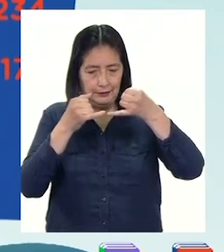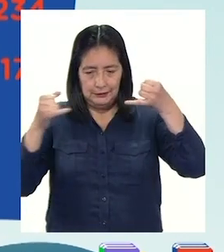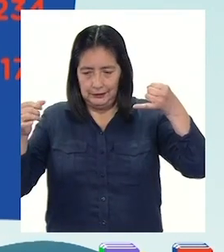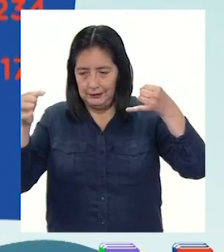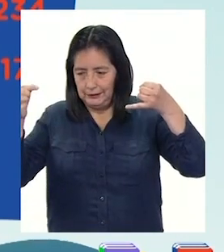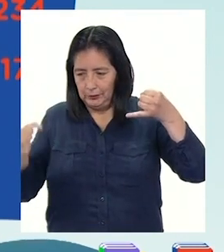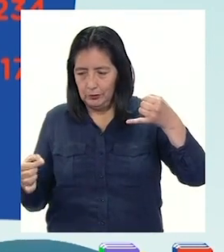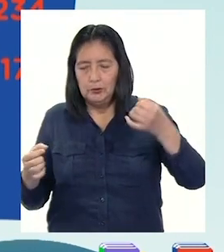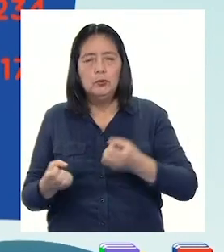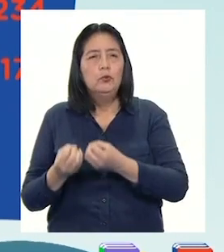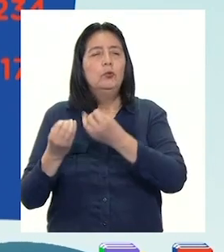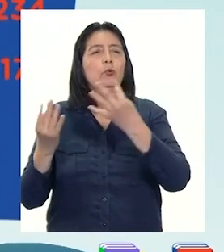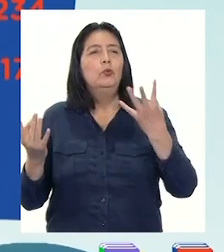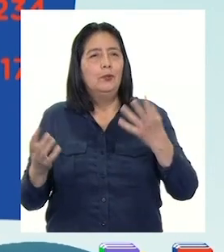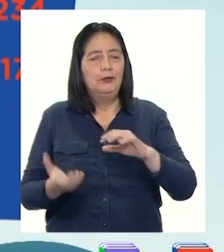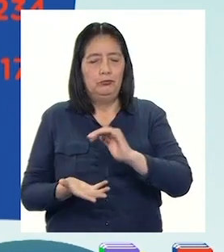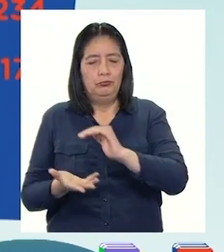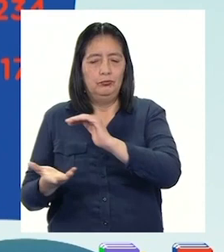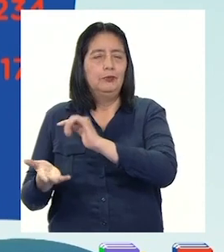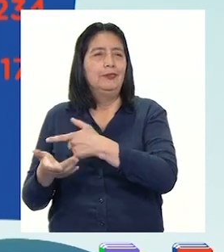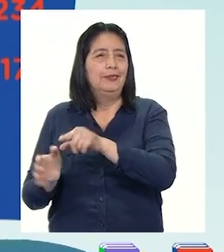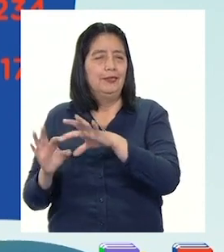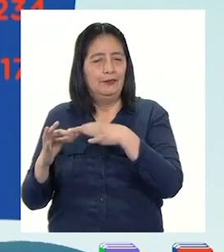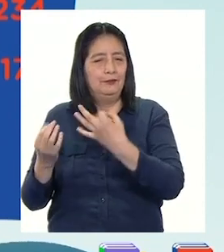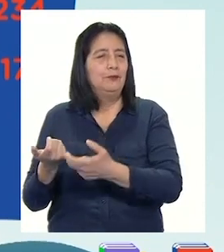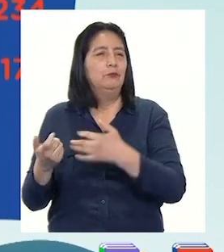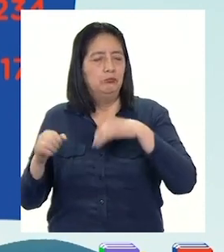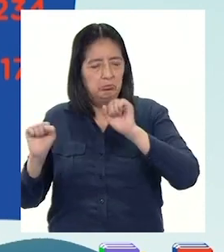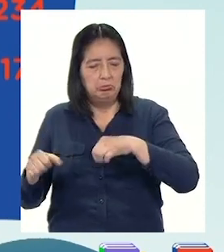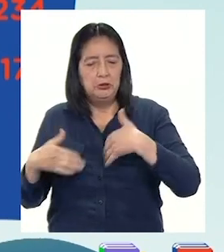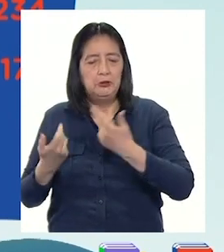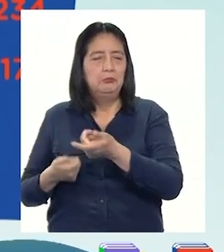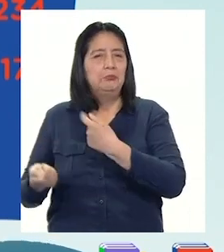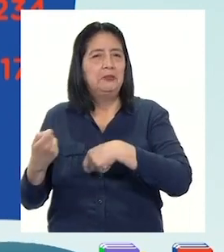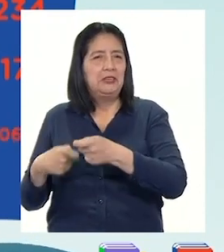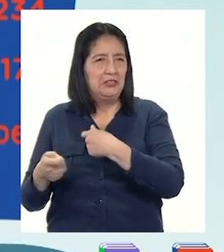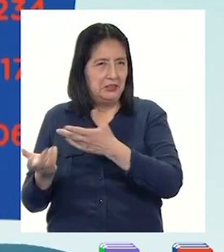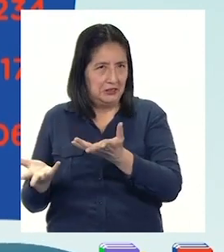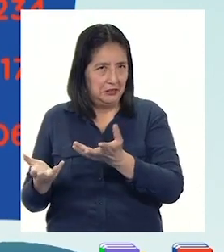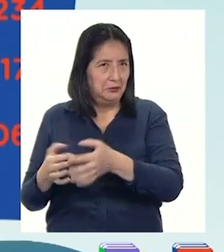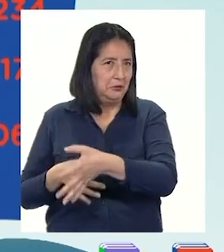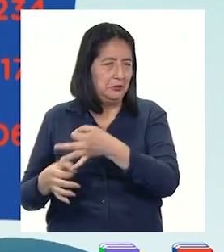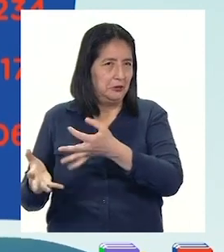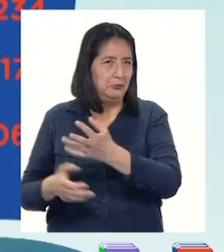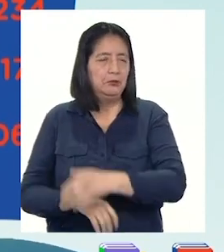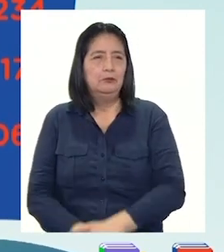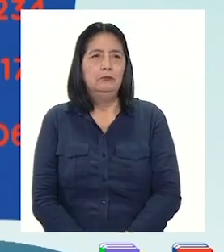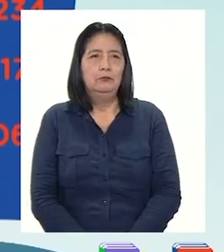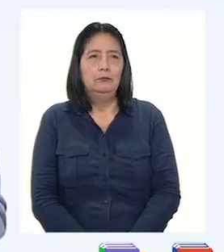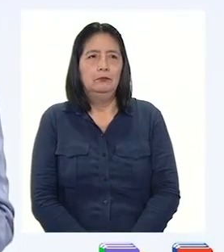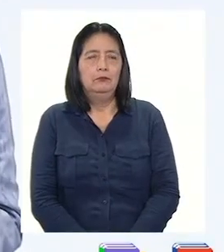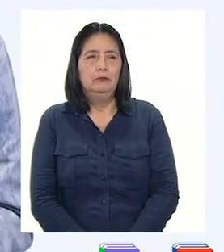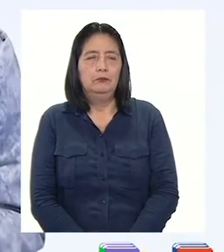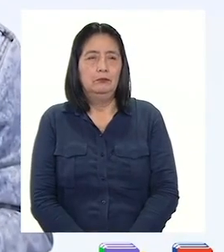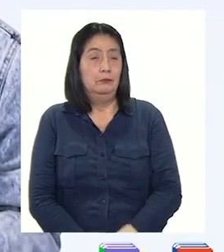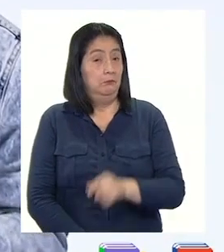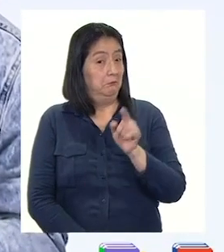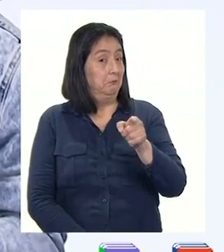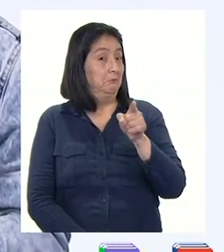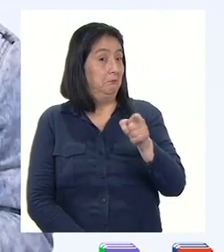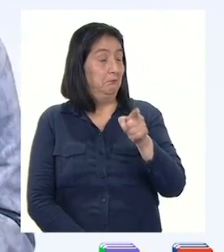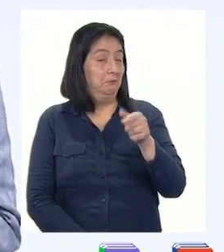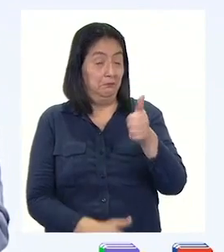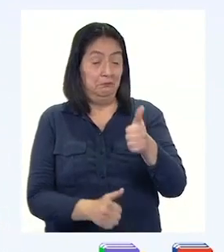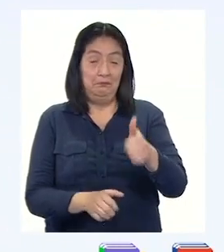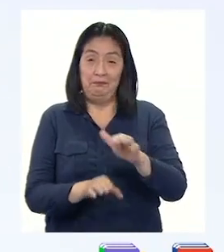cuerda, la cantidad de sacos que estas familias pueden comercializar o intercambiar. Ese sería un